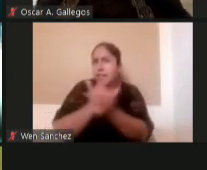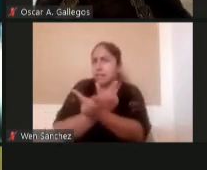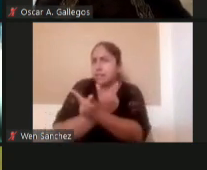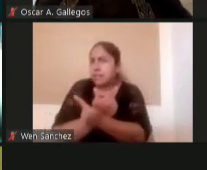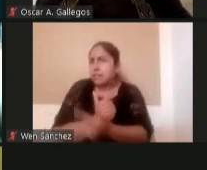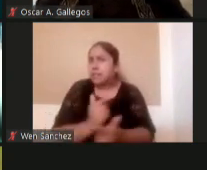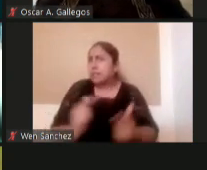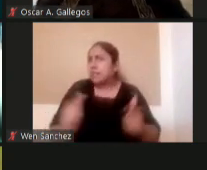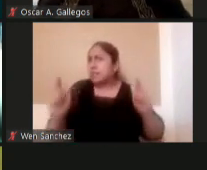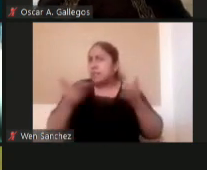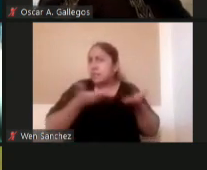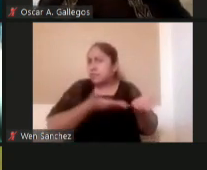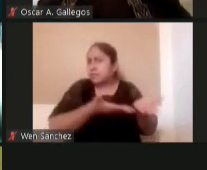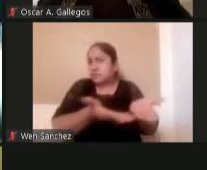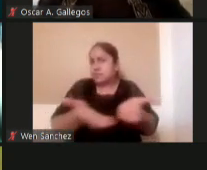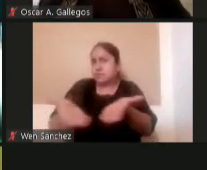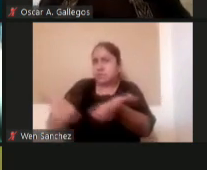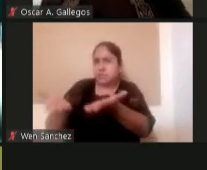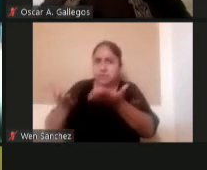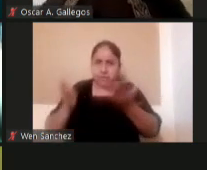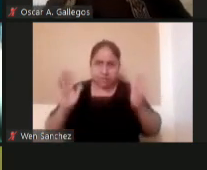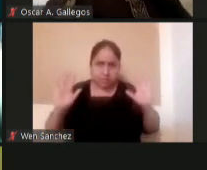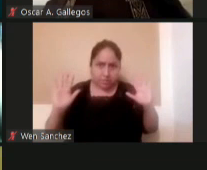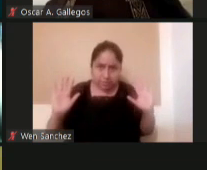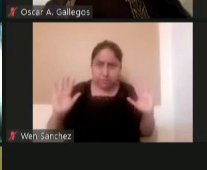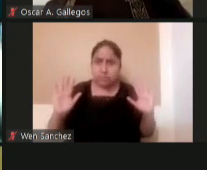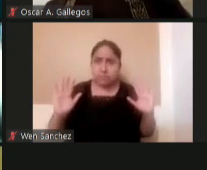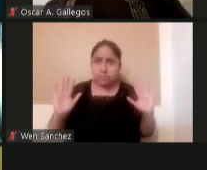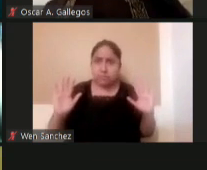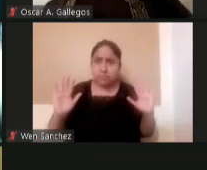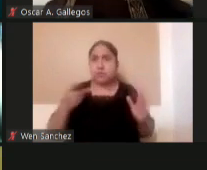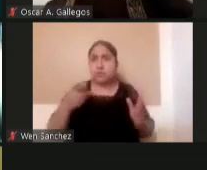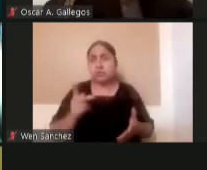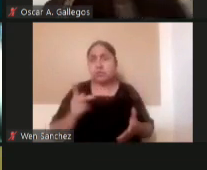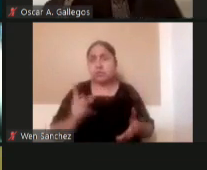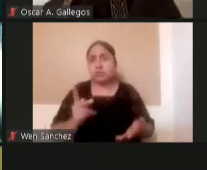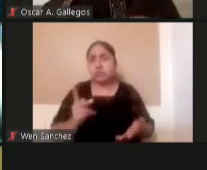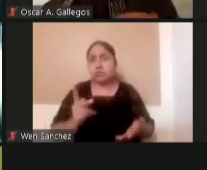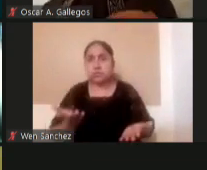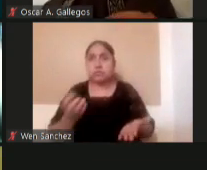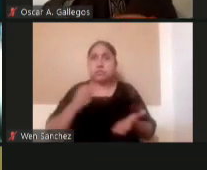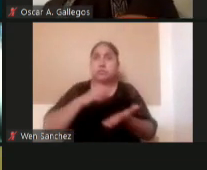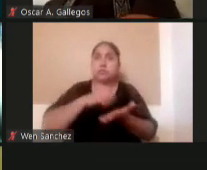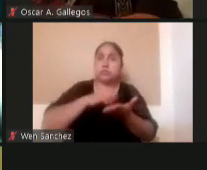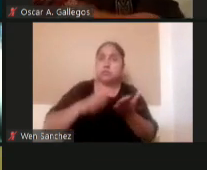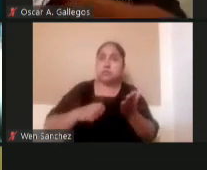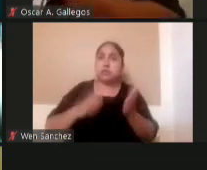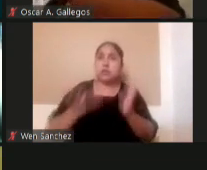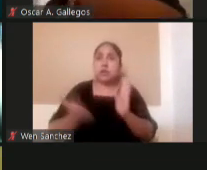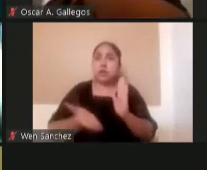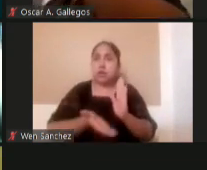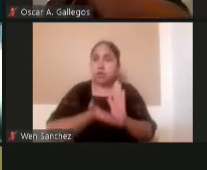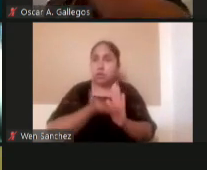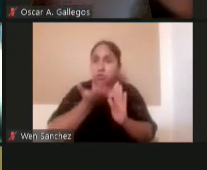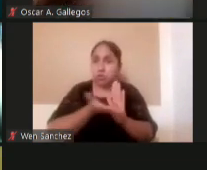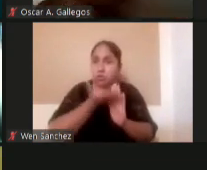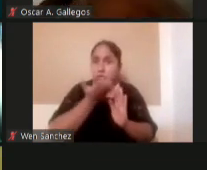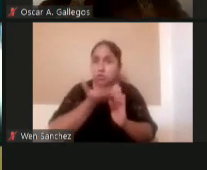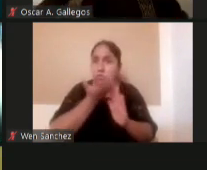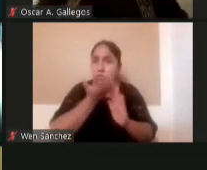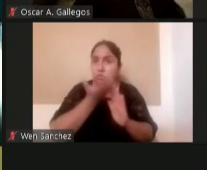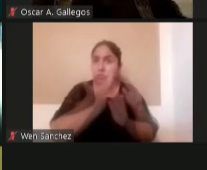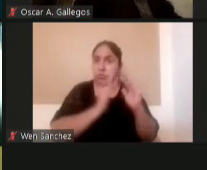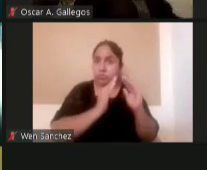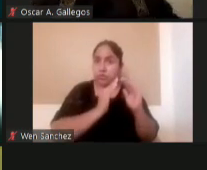residencial o doméstico, incluso comercial. Cada que se autoriza la construcción de vivienda, se corrobora la factibilidad del suministro de